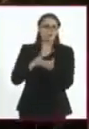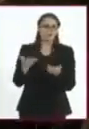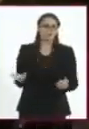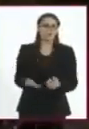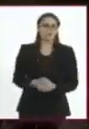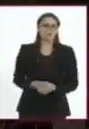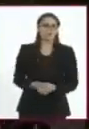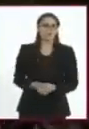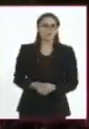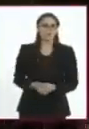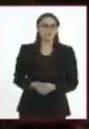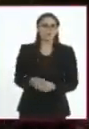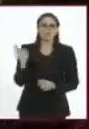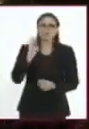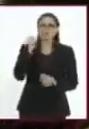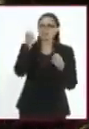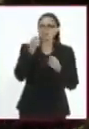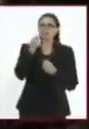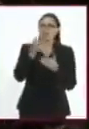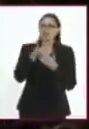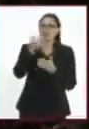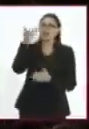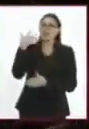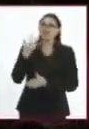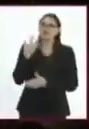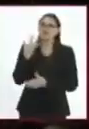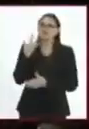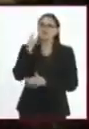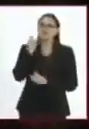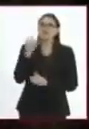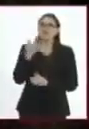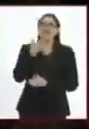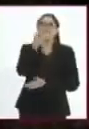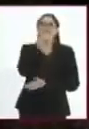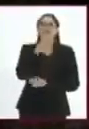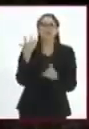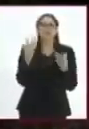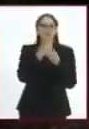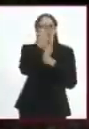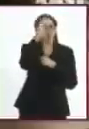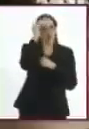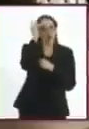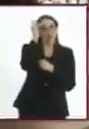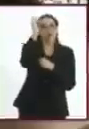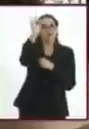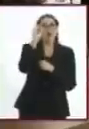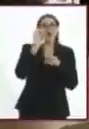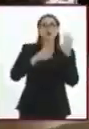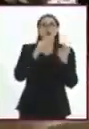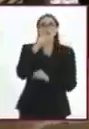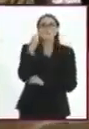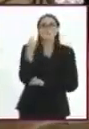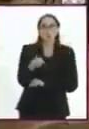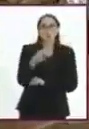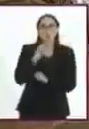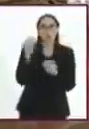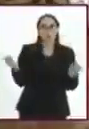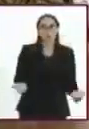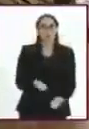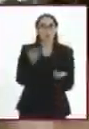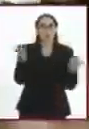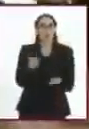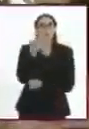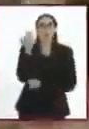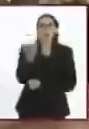Seguramente alguna vez has participado en una fiesta en honor a un santo patrono, degustado un mole o bailado una danza tradicional en la